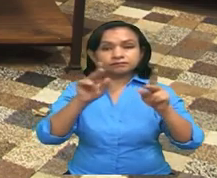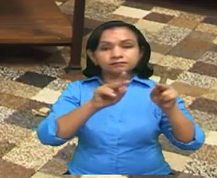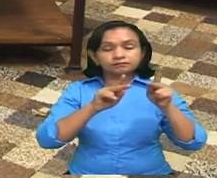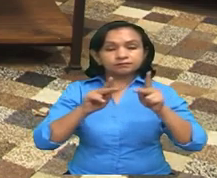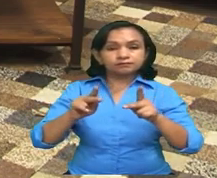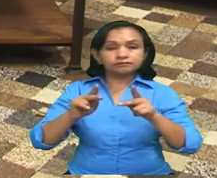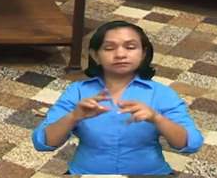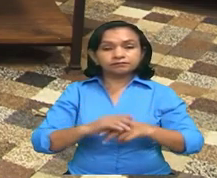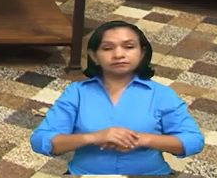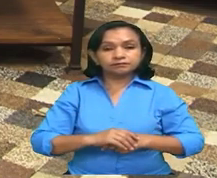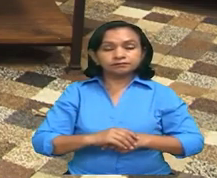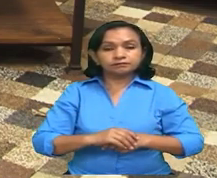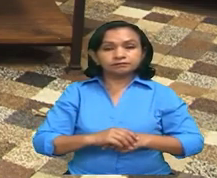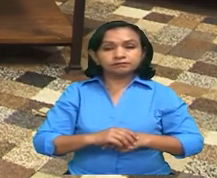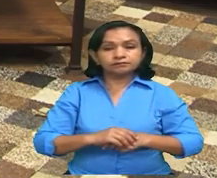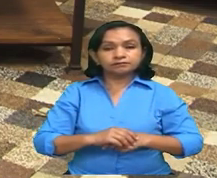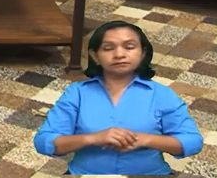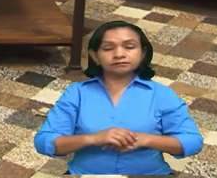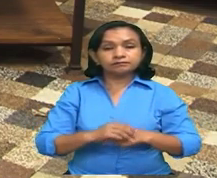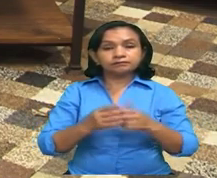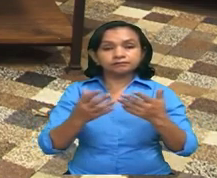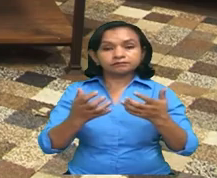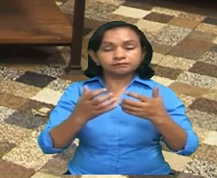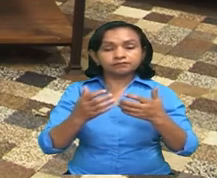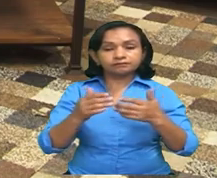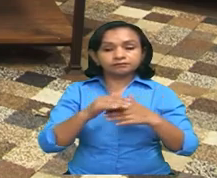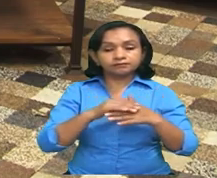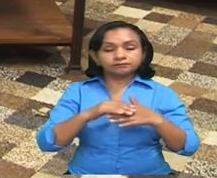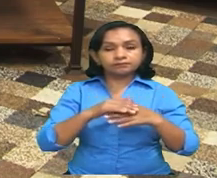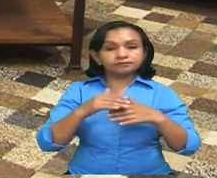un par de días más. Entonces estaban aprovechando